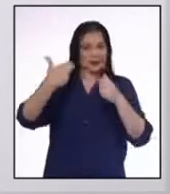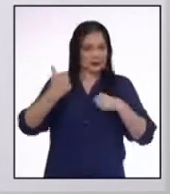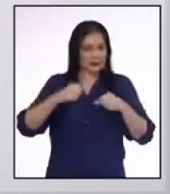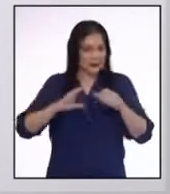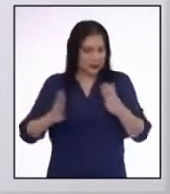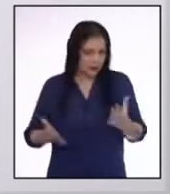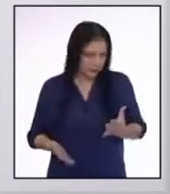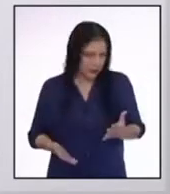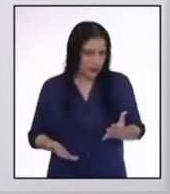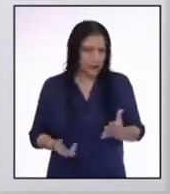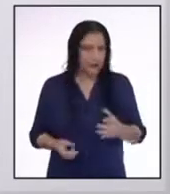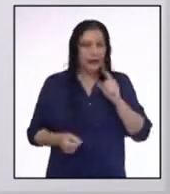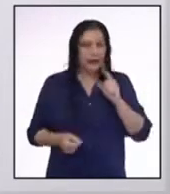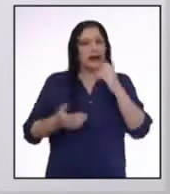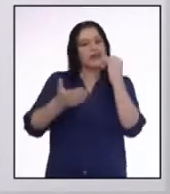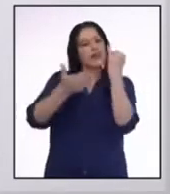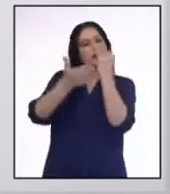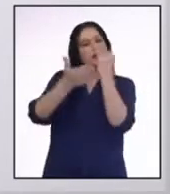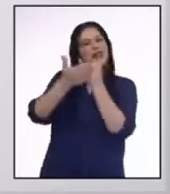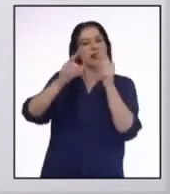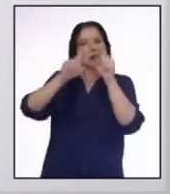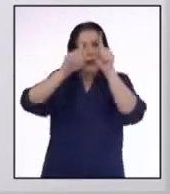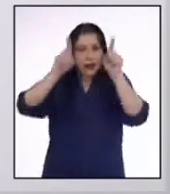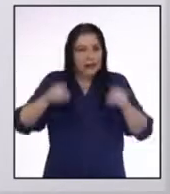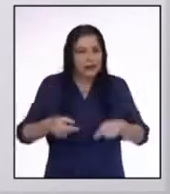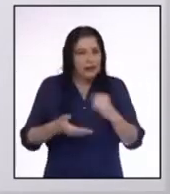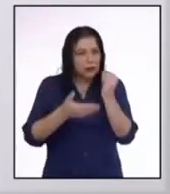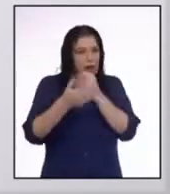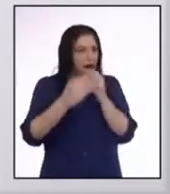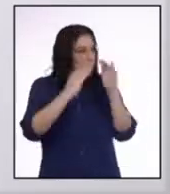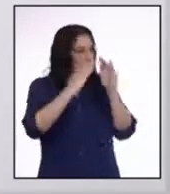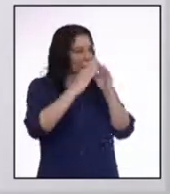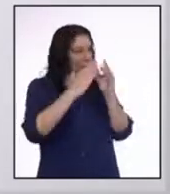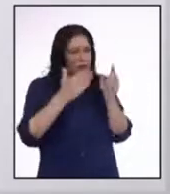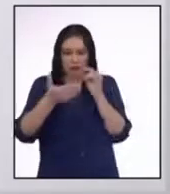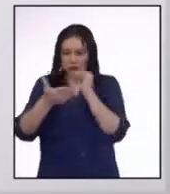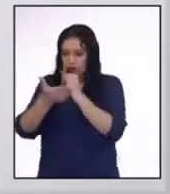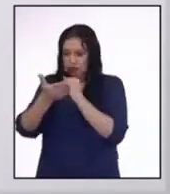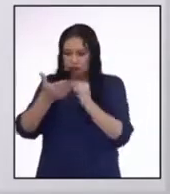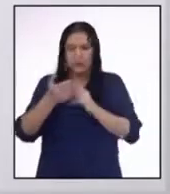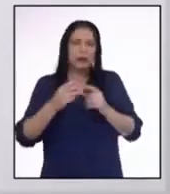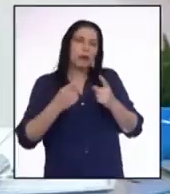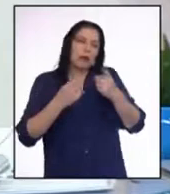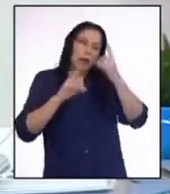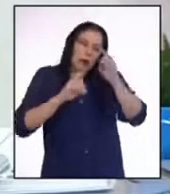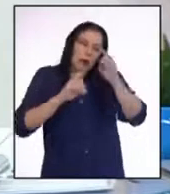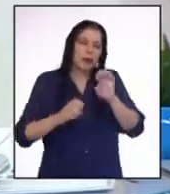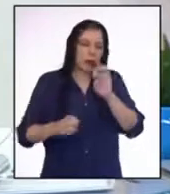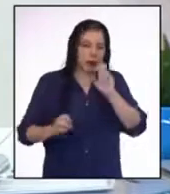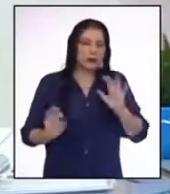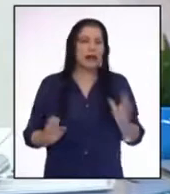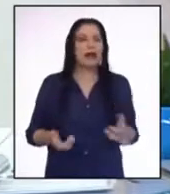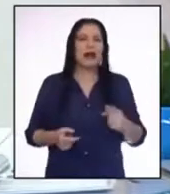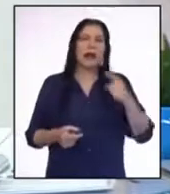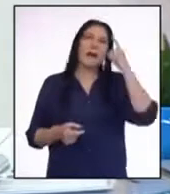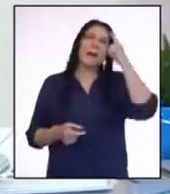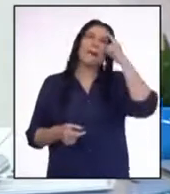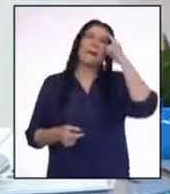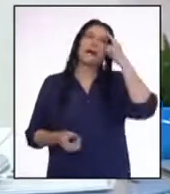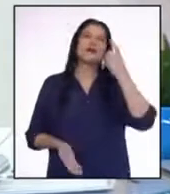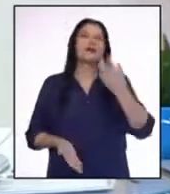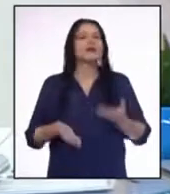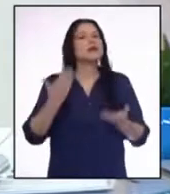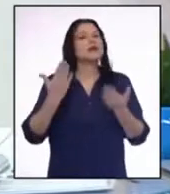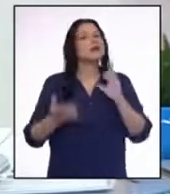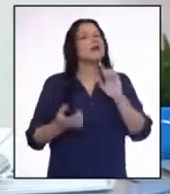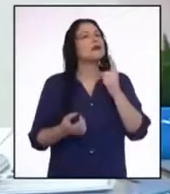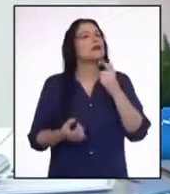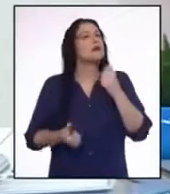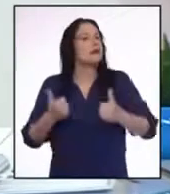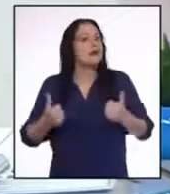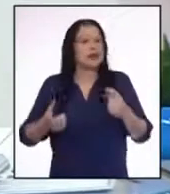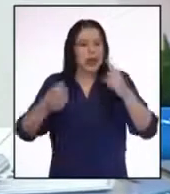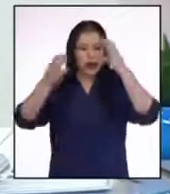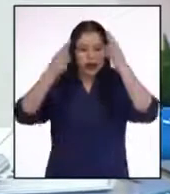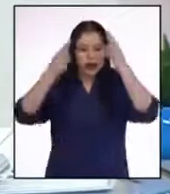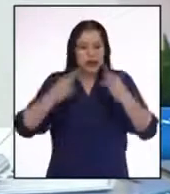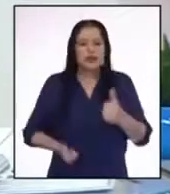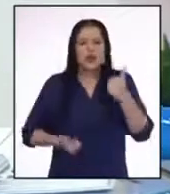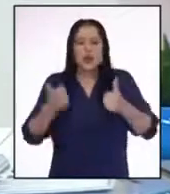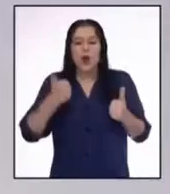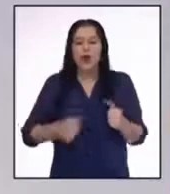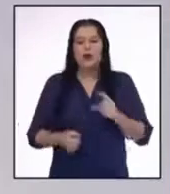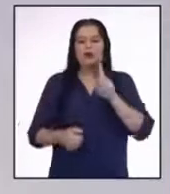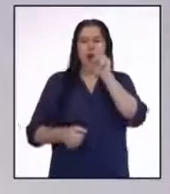actividad. Deben dibujar el plano de su casa a una escala conveniente. Me imagino que lo primero que se debe hacer es decidir esa